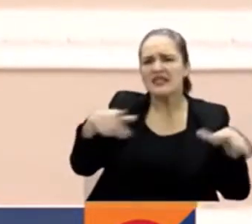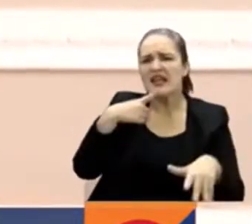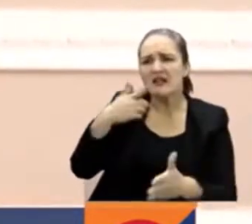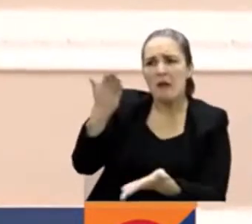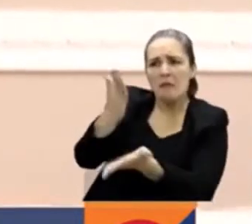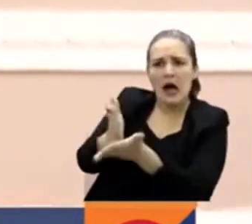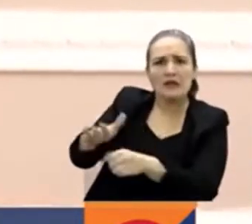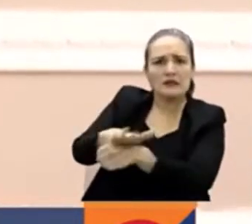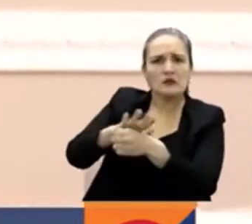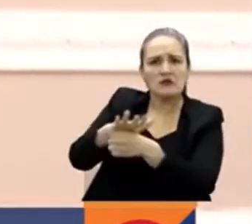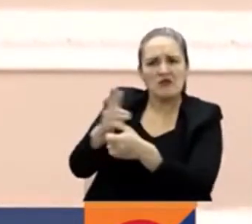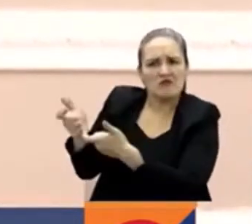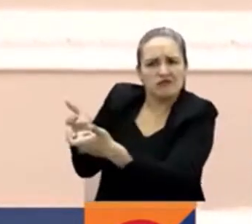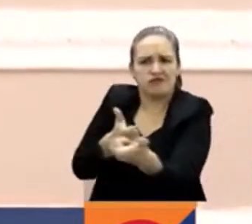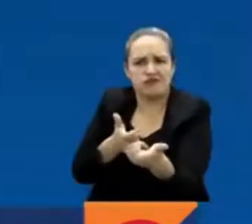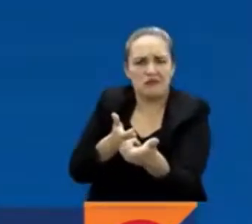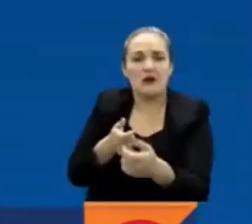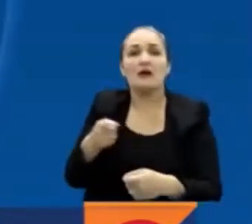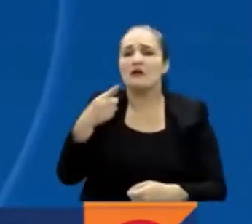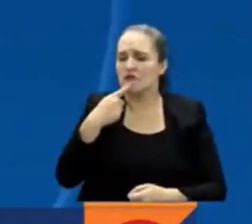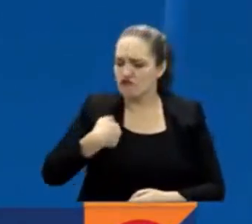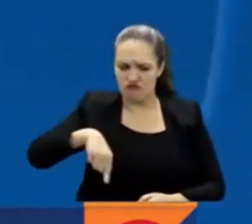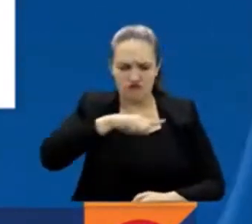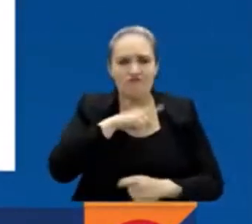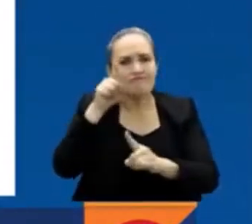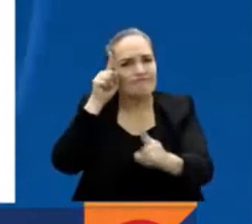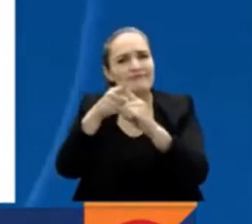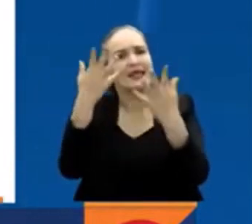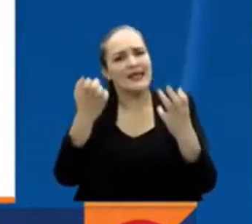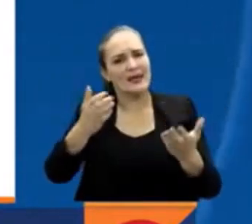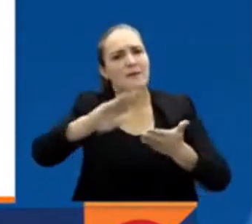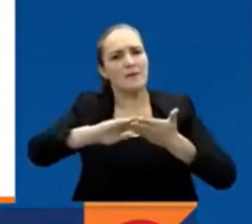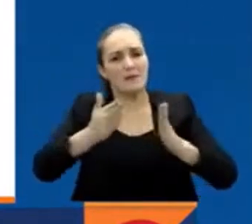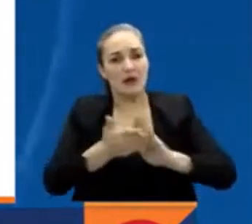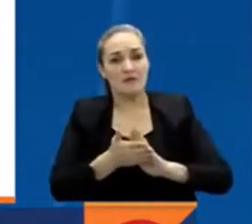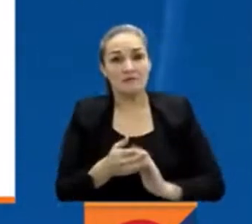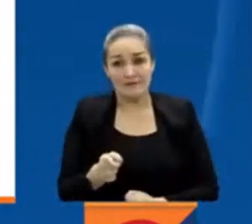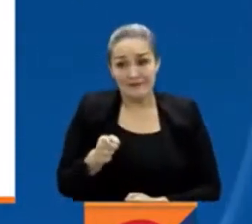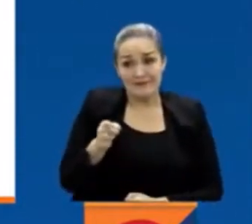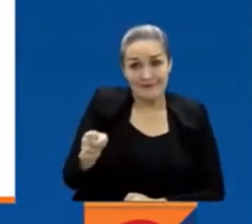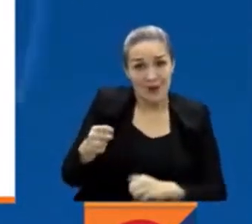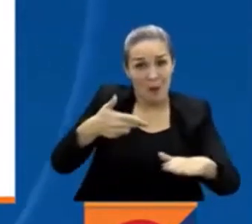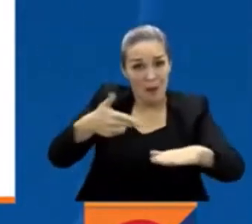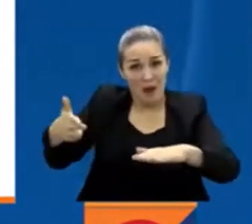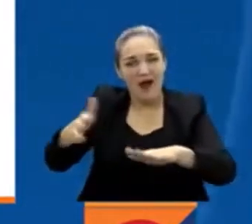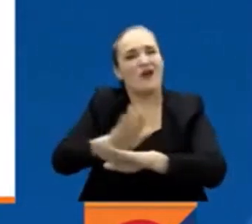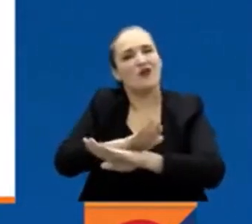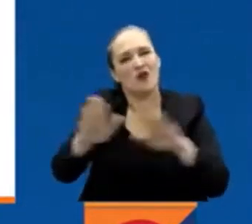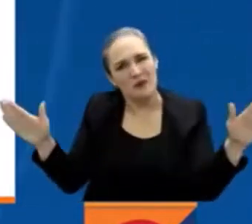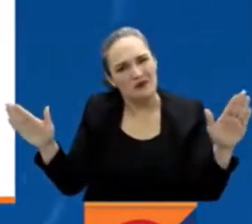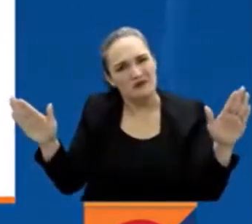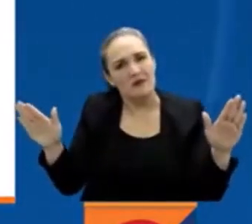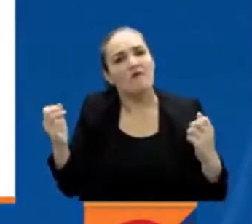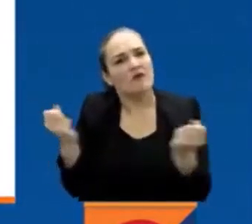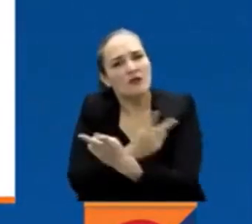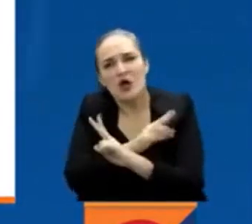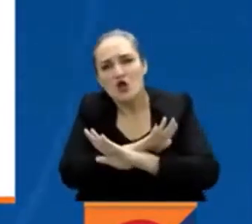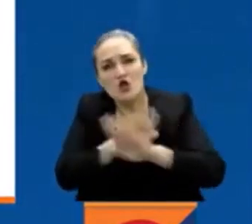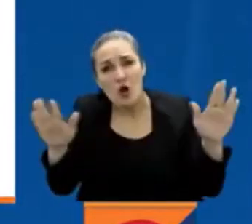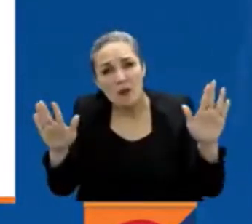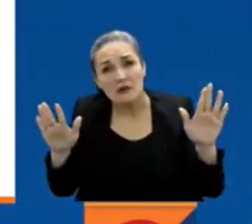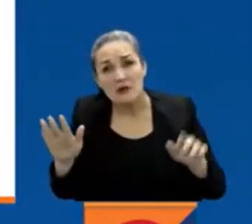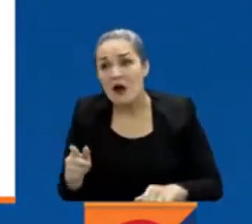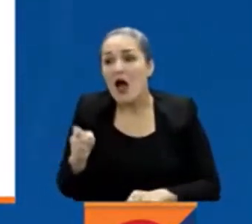ocurrido, asegurando que su gobierno seguirá empeñado en la búsqueda de la paz. Esto es lo que debe acabar en el país, no más violencia. Aunque solo cosas